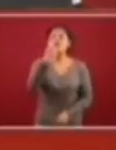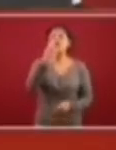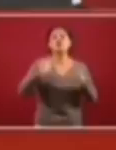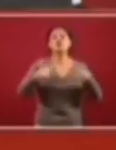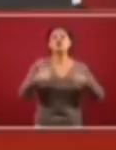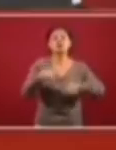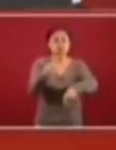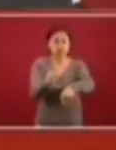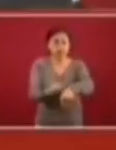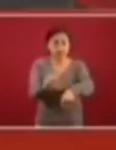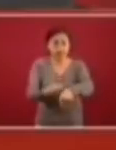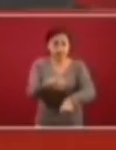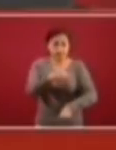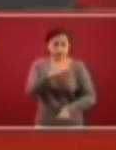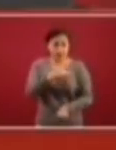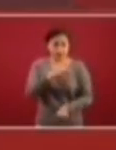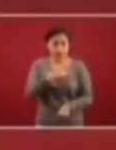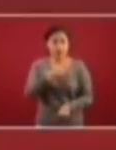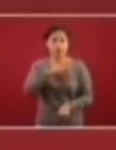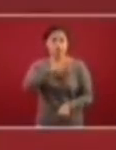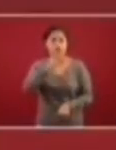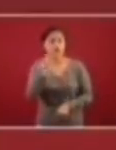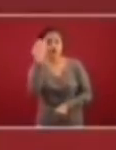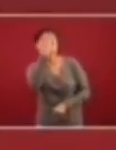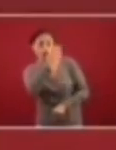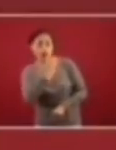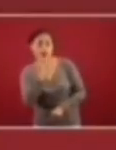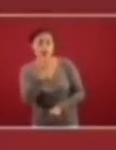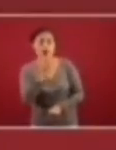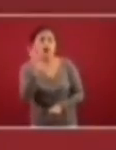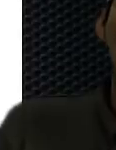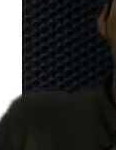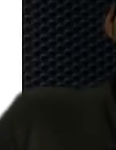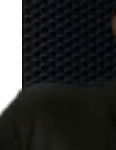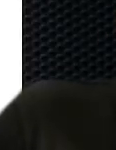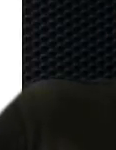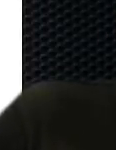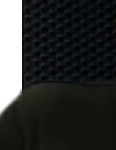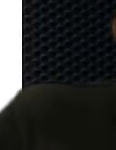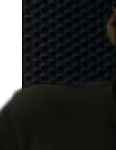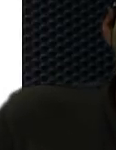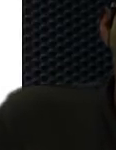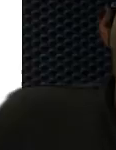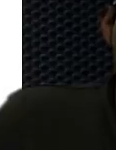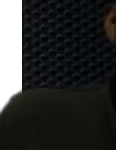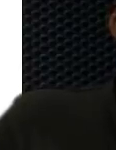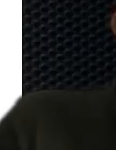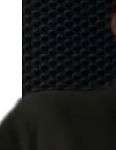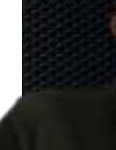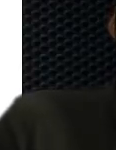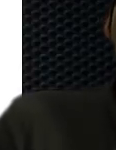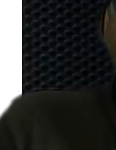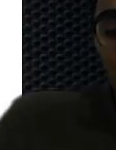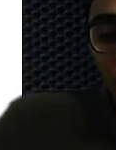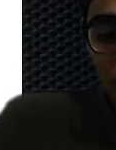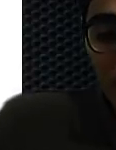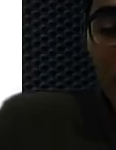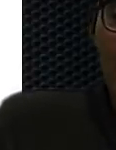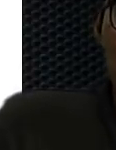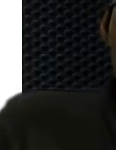enferma. Hacerlas simplemente como una medida de precaución no tiene una indicación médica. Una noticia que está causando revuelo ahorita en las redes